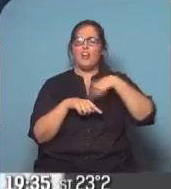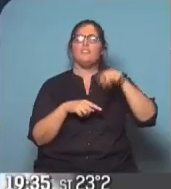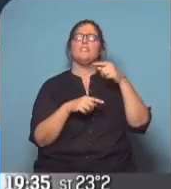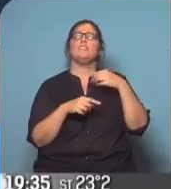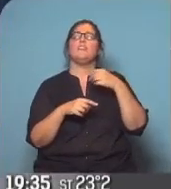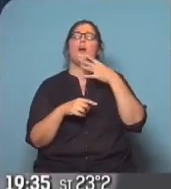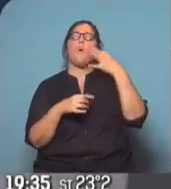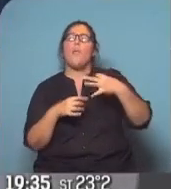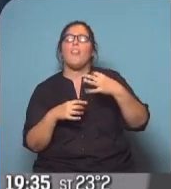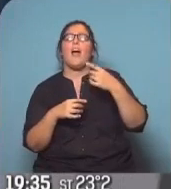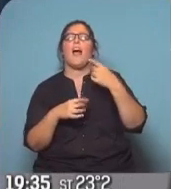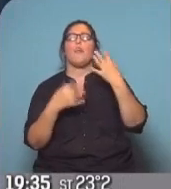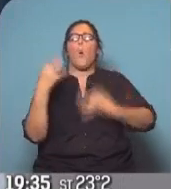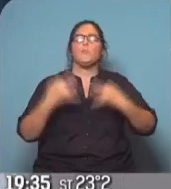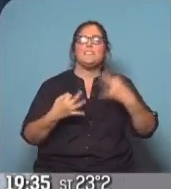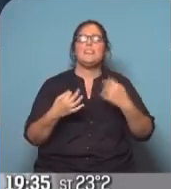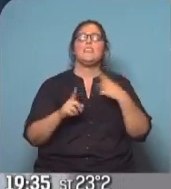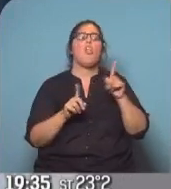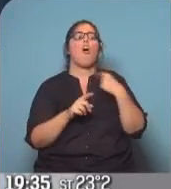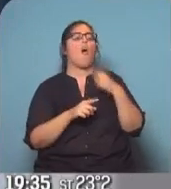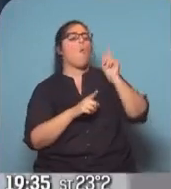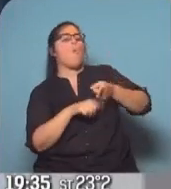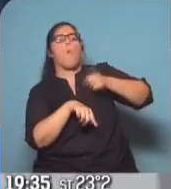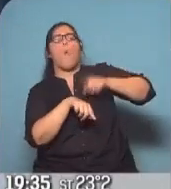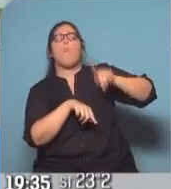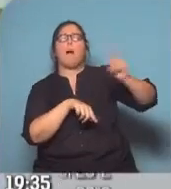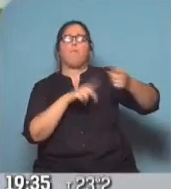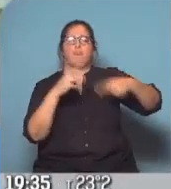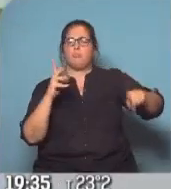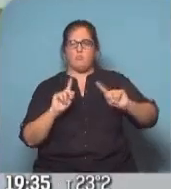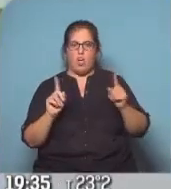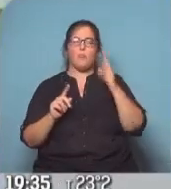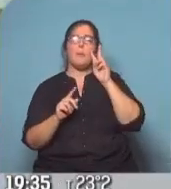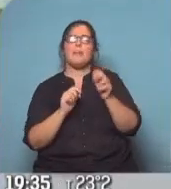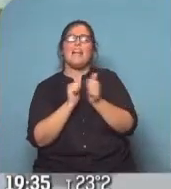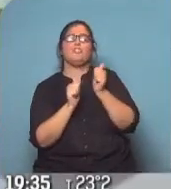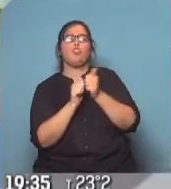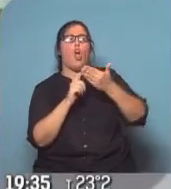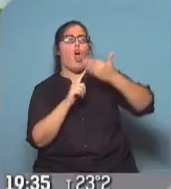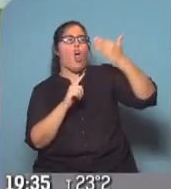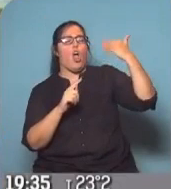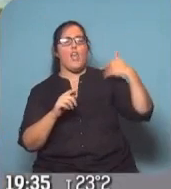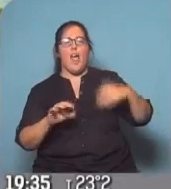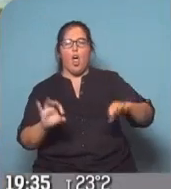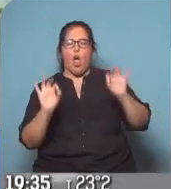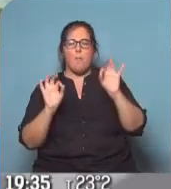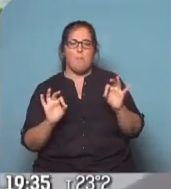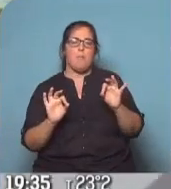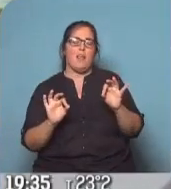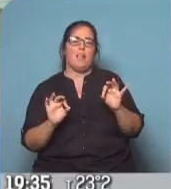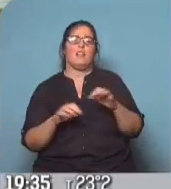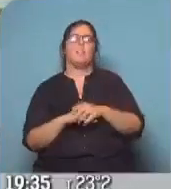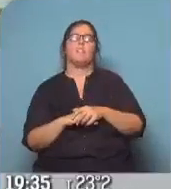justicia no echar las culpas a los otros y mirar la historia toda la historia si no miramos toda la historia y si no somos